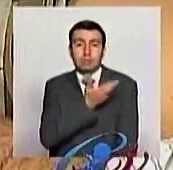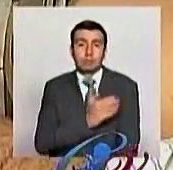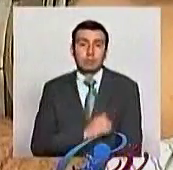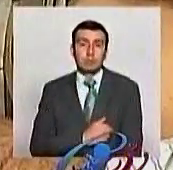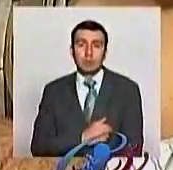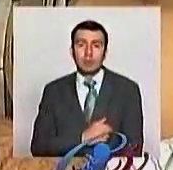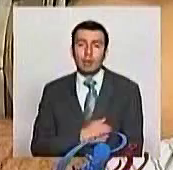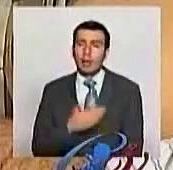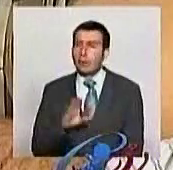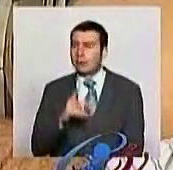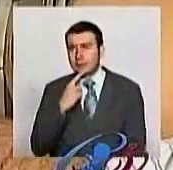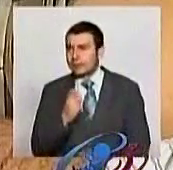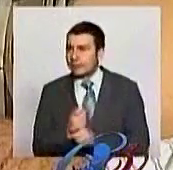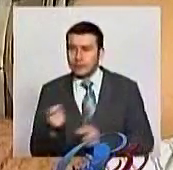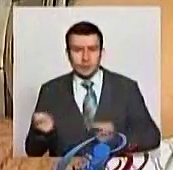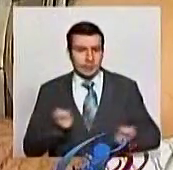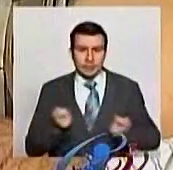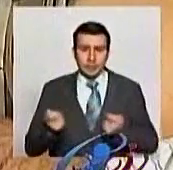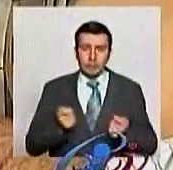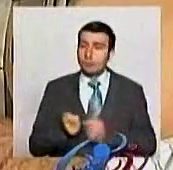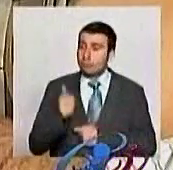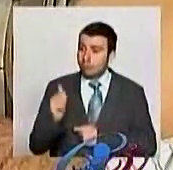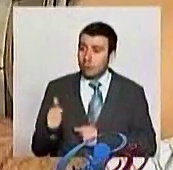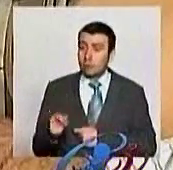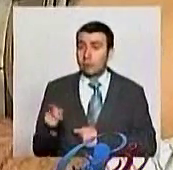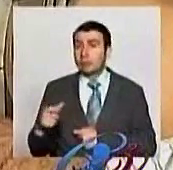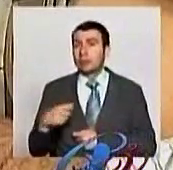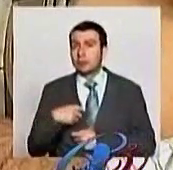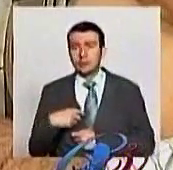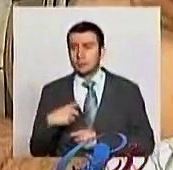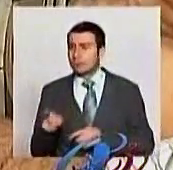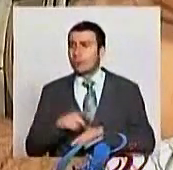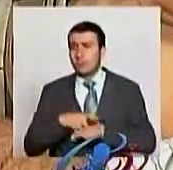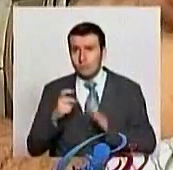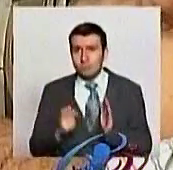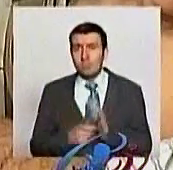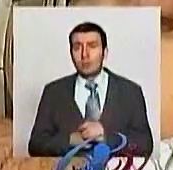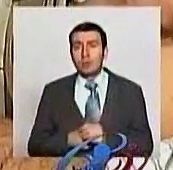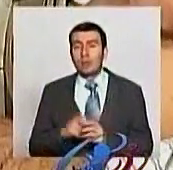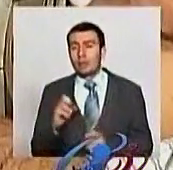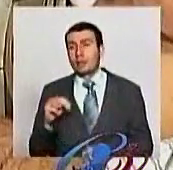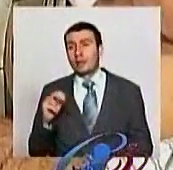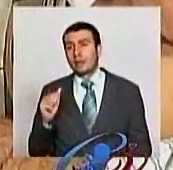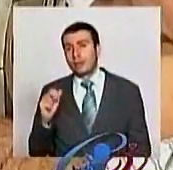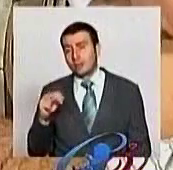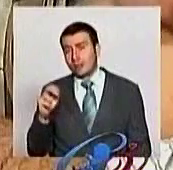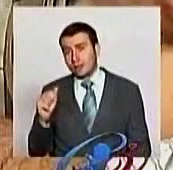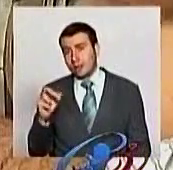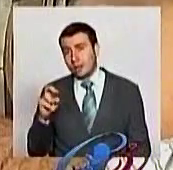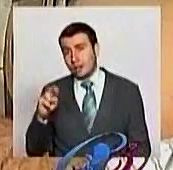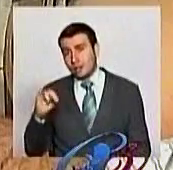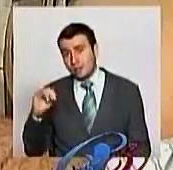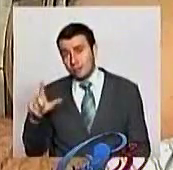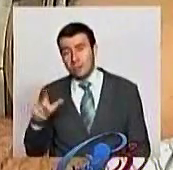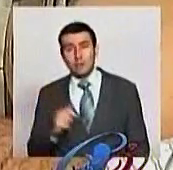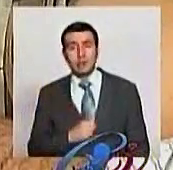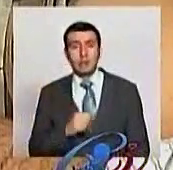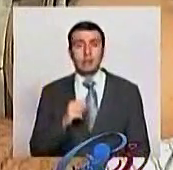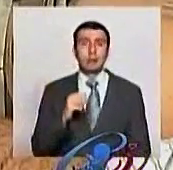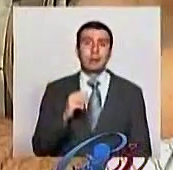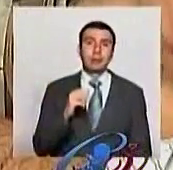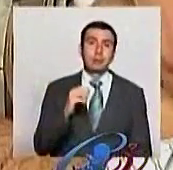de difícil manejo, o sea, cuando el paciente tiene de todo, enalapril, pues